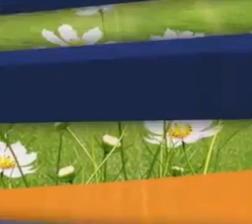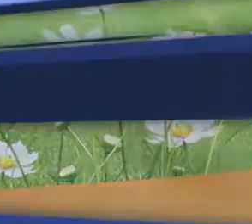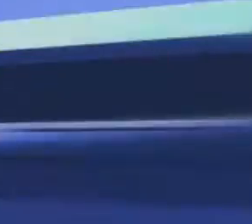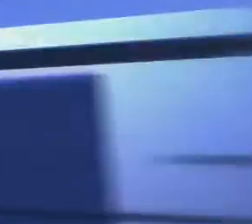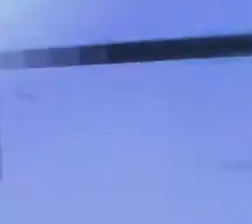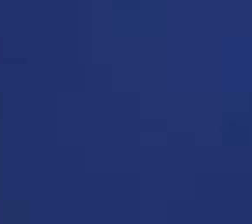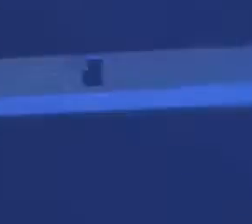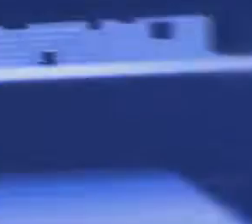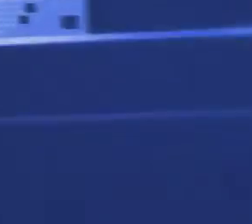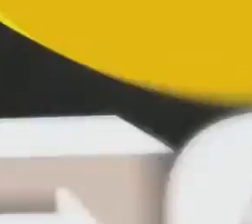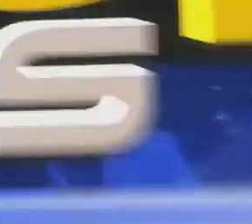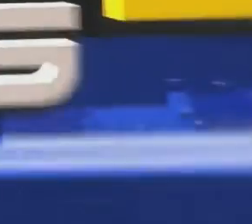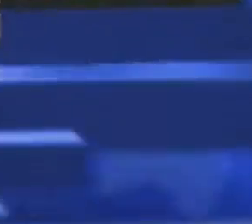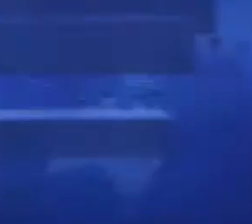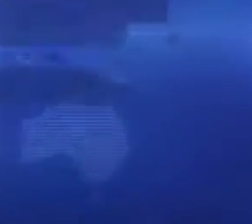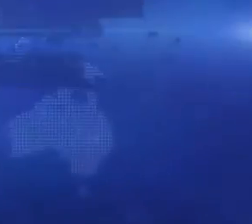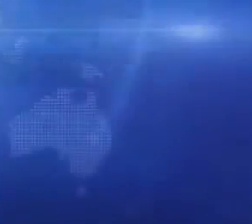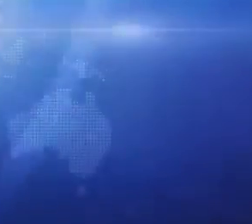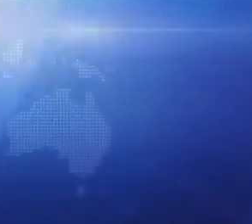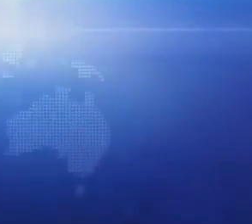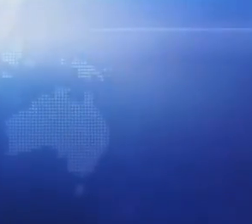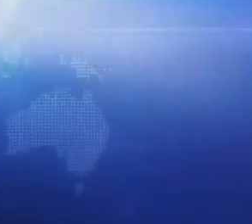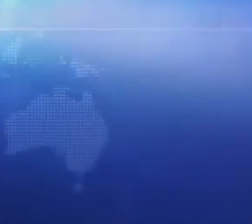Enlace Noticias, lo que usted quiere ver.